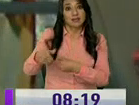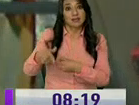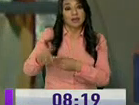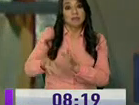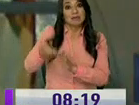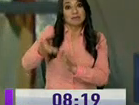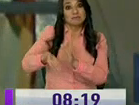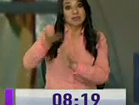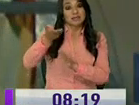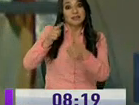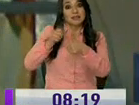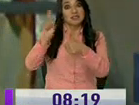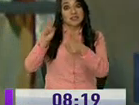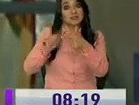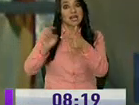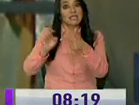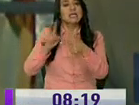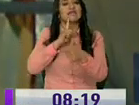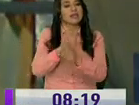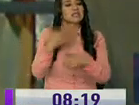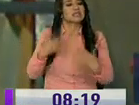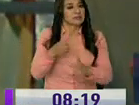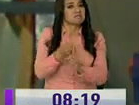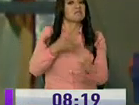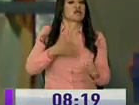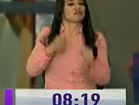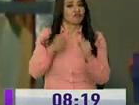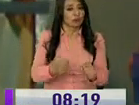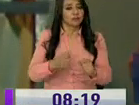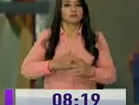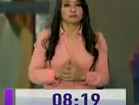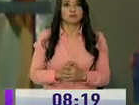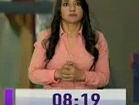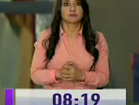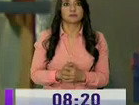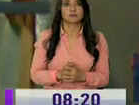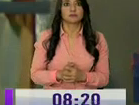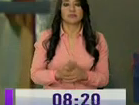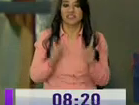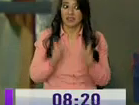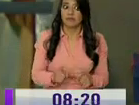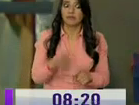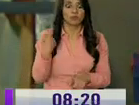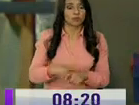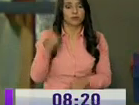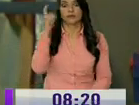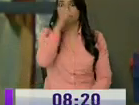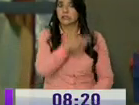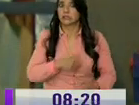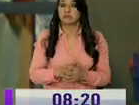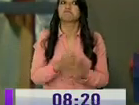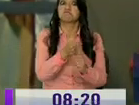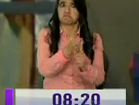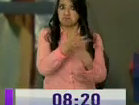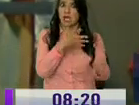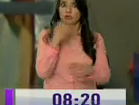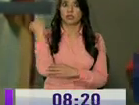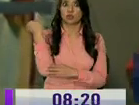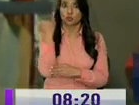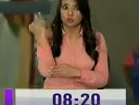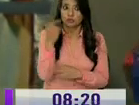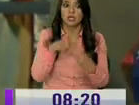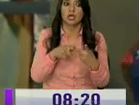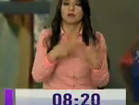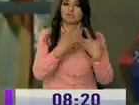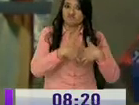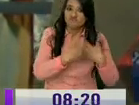gasolinas y diésel es una medida fuerte. La medida es una medida estructural, de fondo, dura. Va a impactar en la industria,